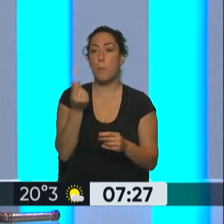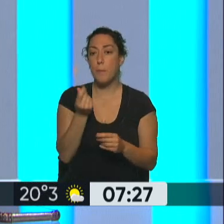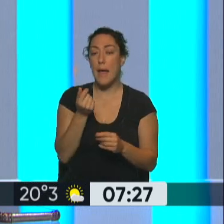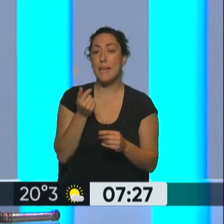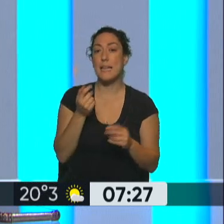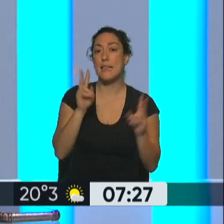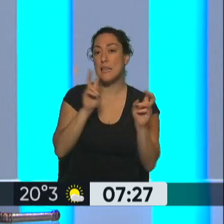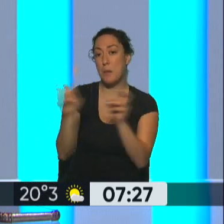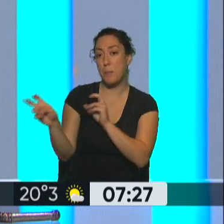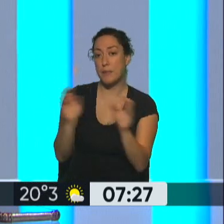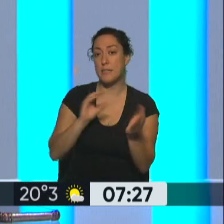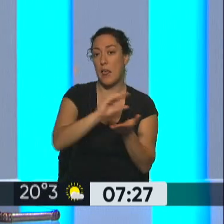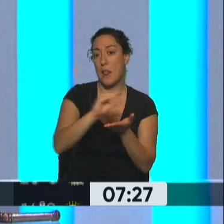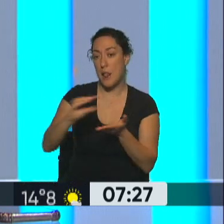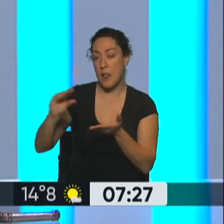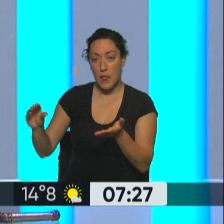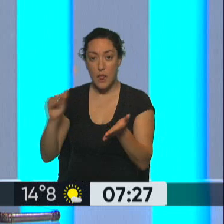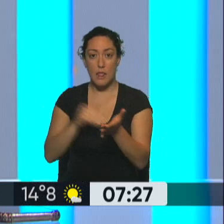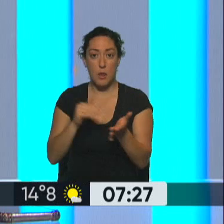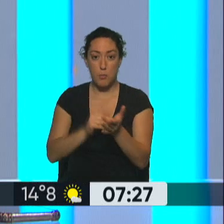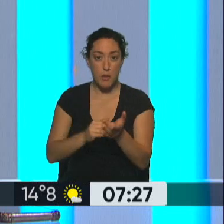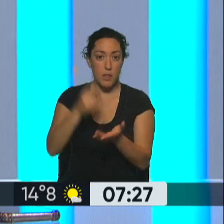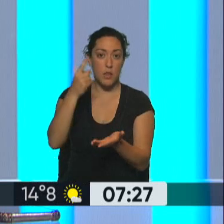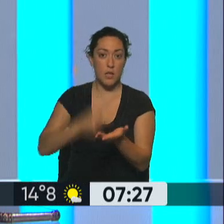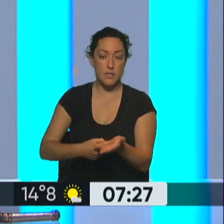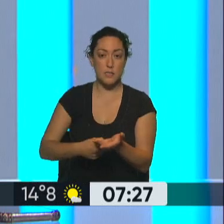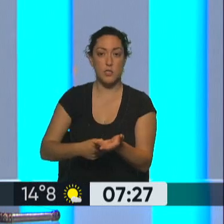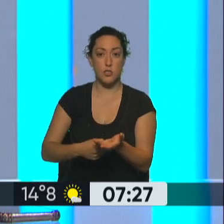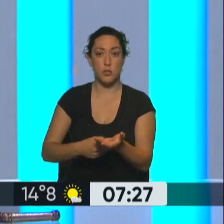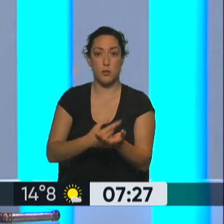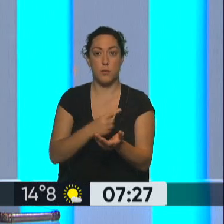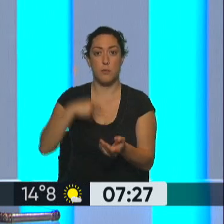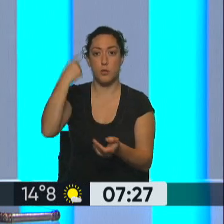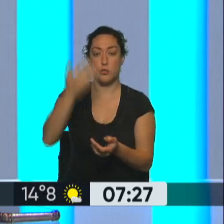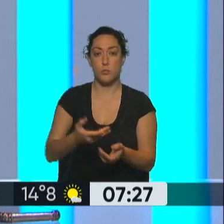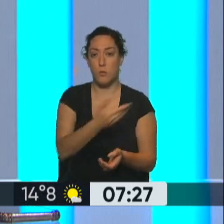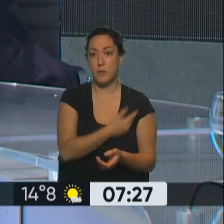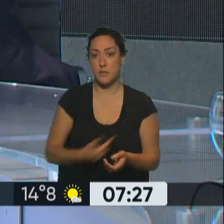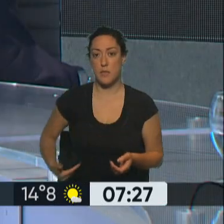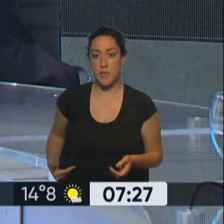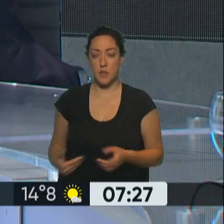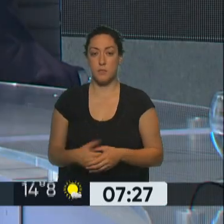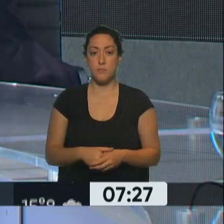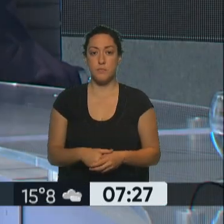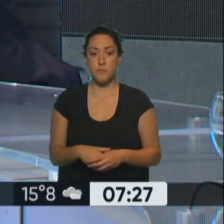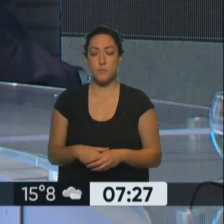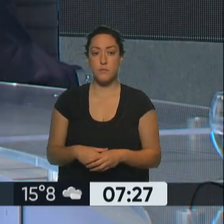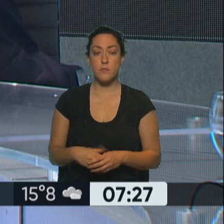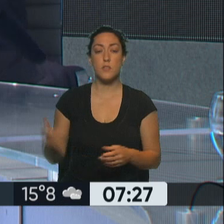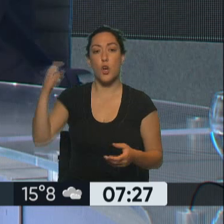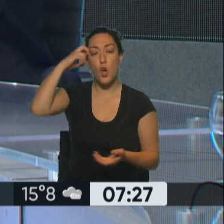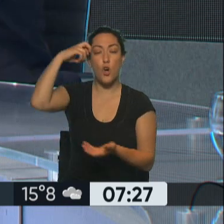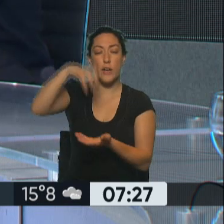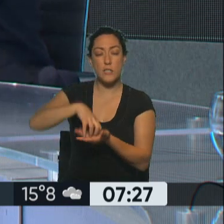reacomodar a condiciones que lo pueda plantear el presidente de la Nación. Fer, hablaste del Congreso Nacional y hablaste